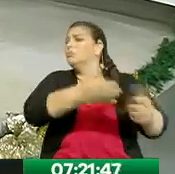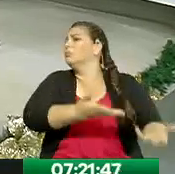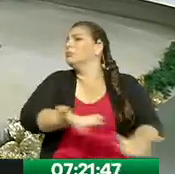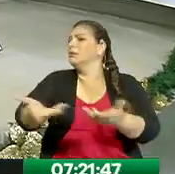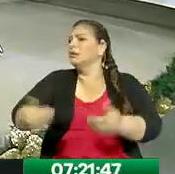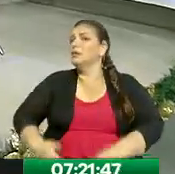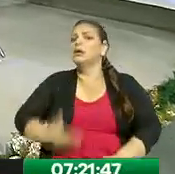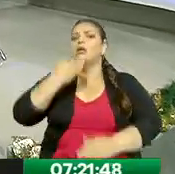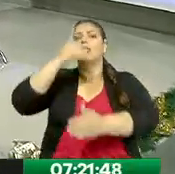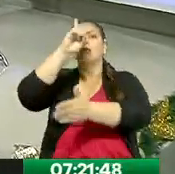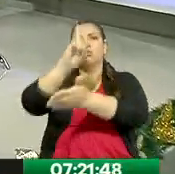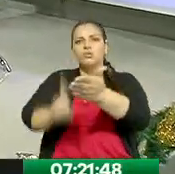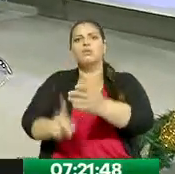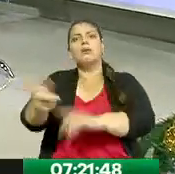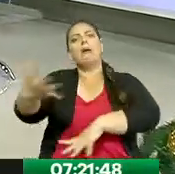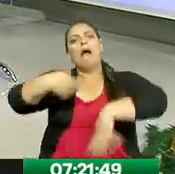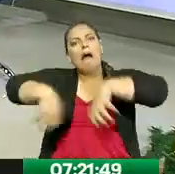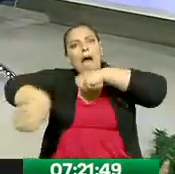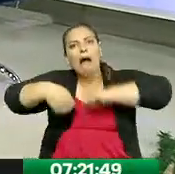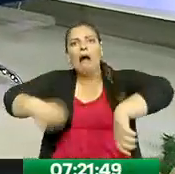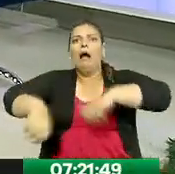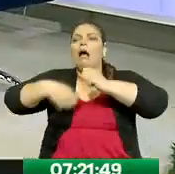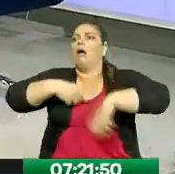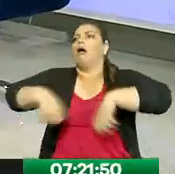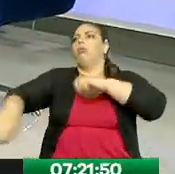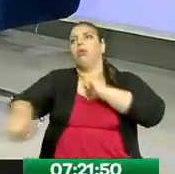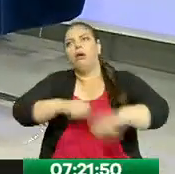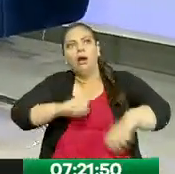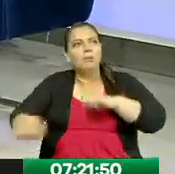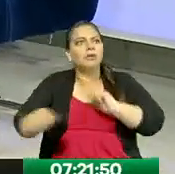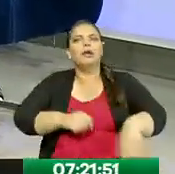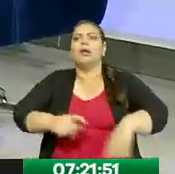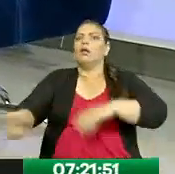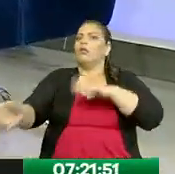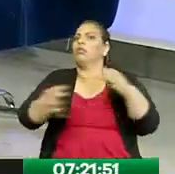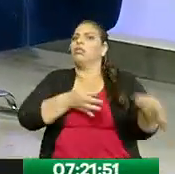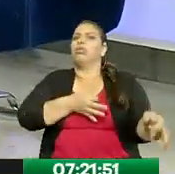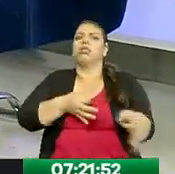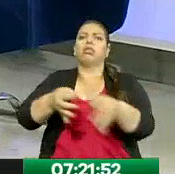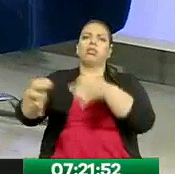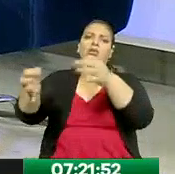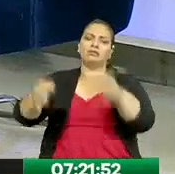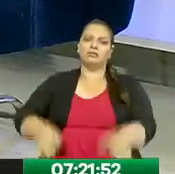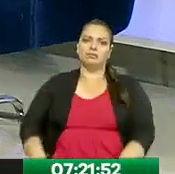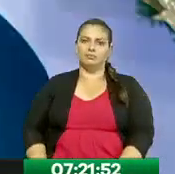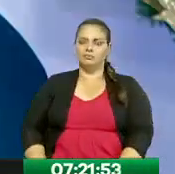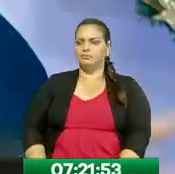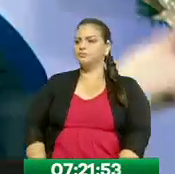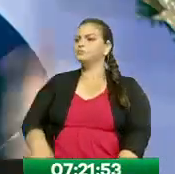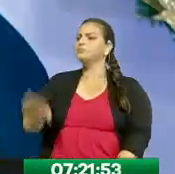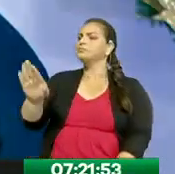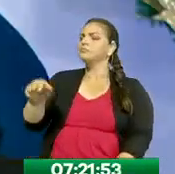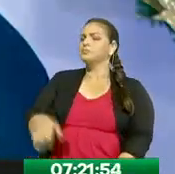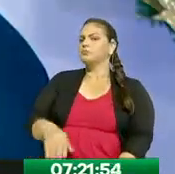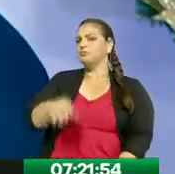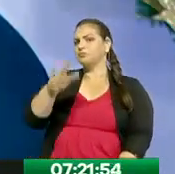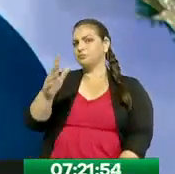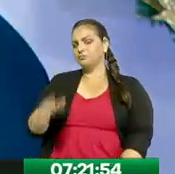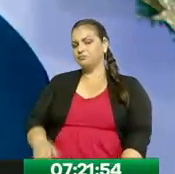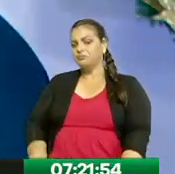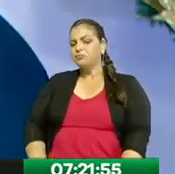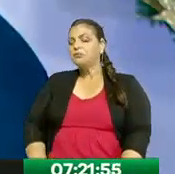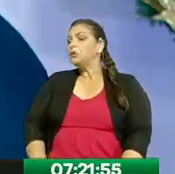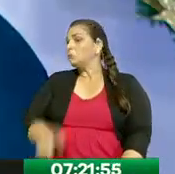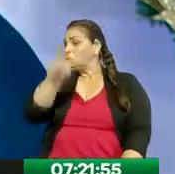de reparación, asesoramiento psicosocial, indemnización, ayuda para las víctimas de abuso sexual? Eso que usted menciona se llama